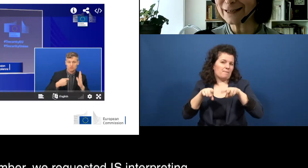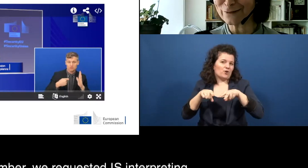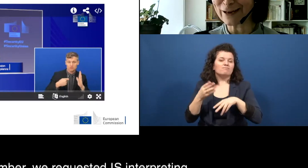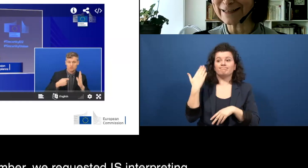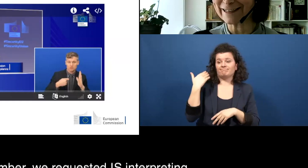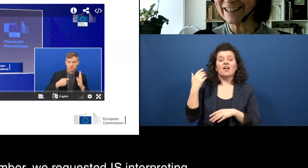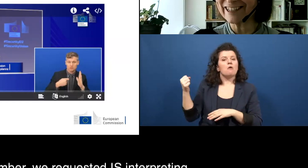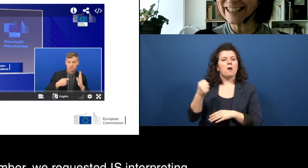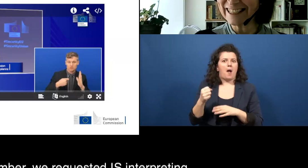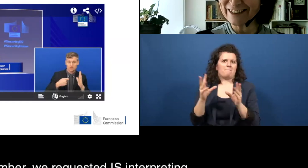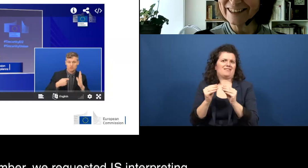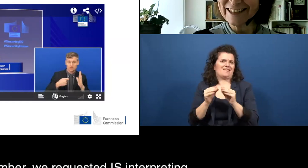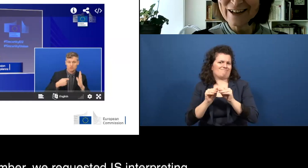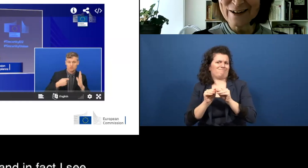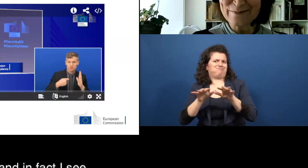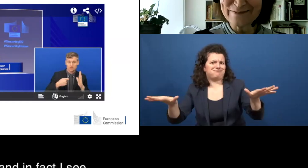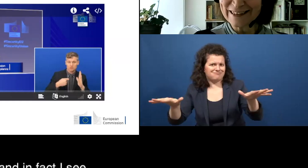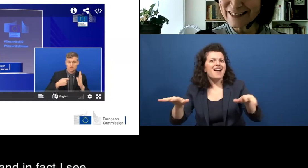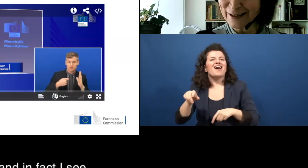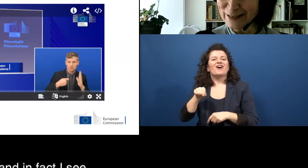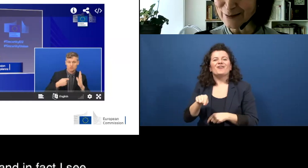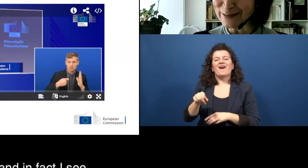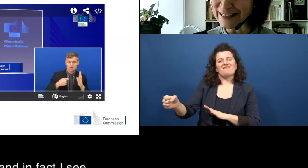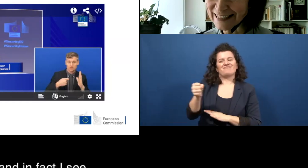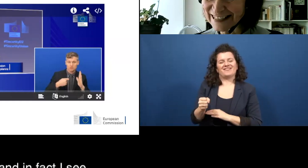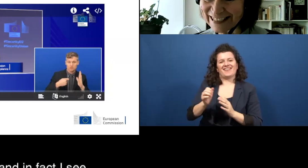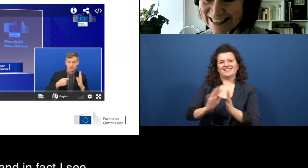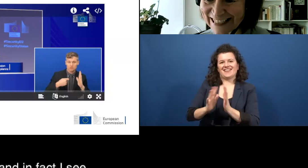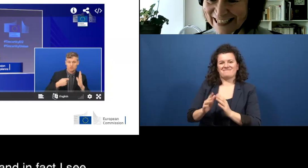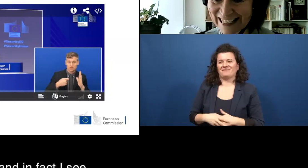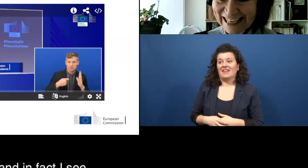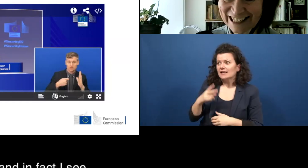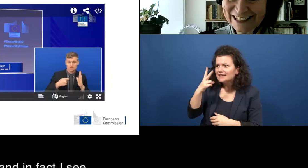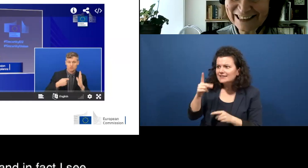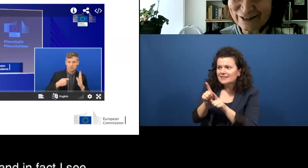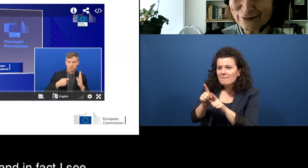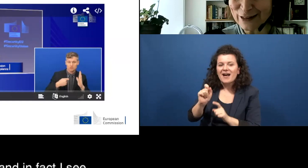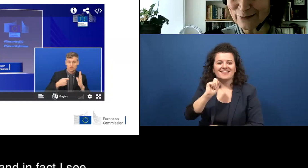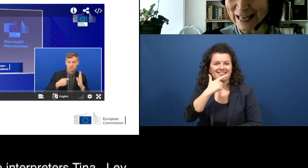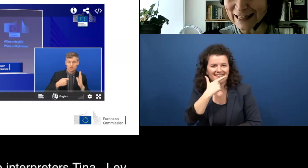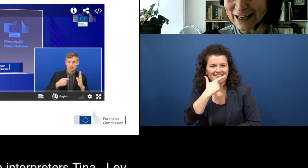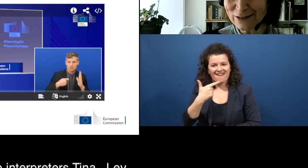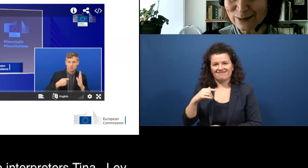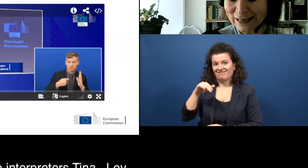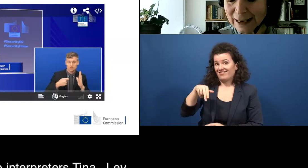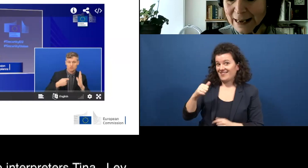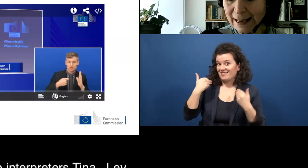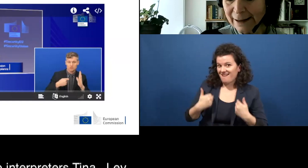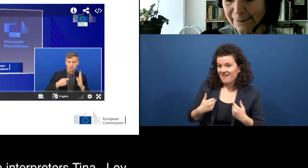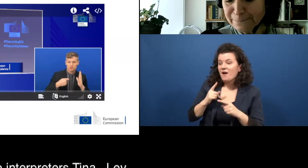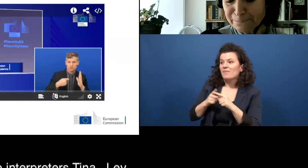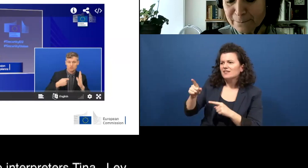donde solicitamos que hubiera interpretación de signos internacionales. Y bueno, acá están